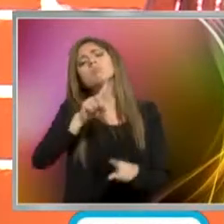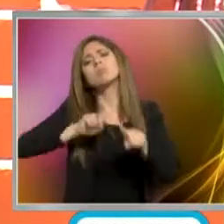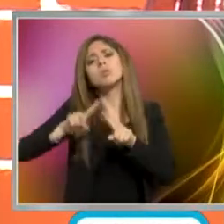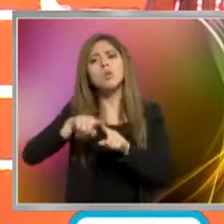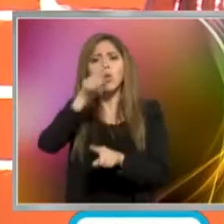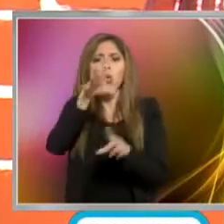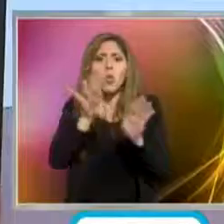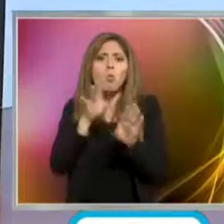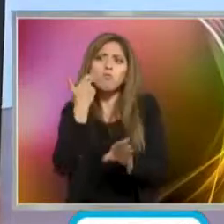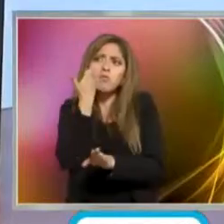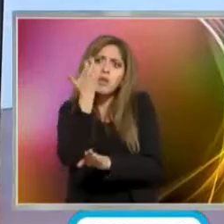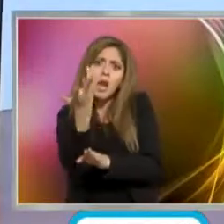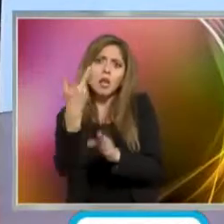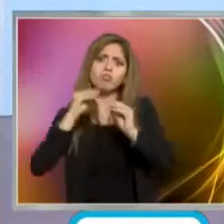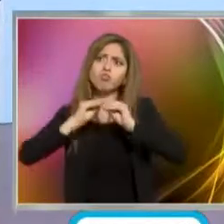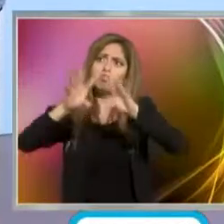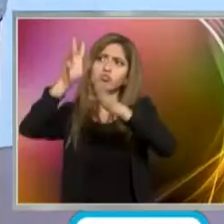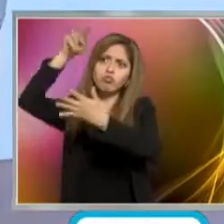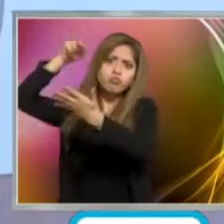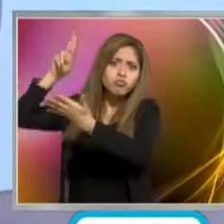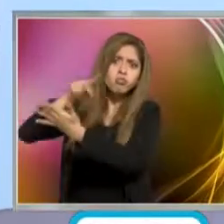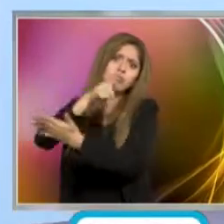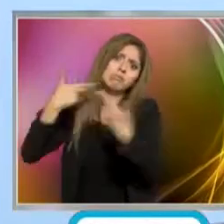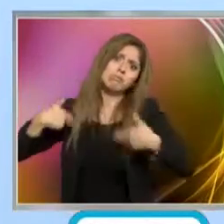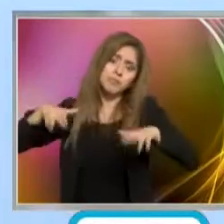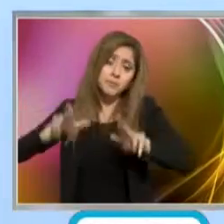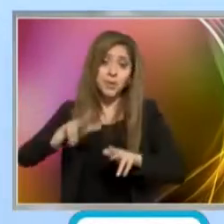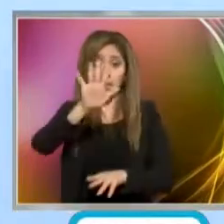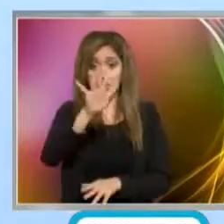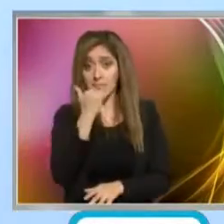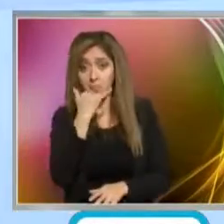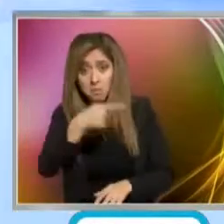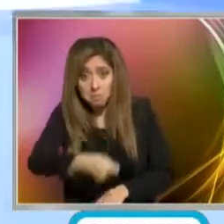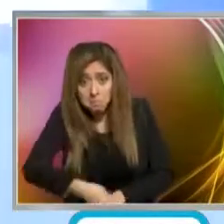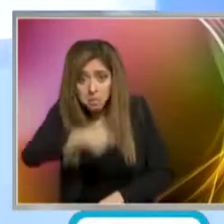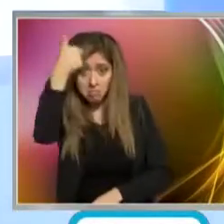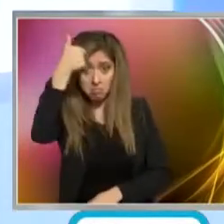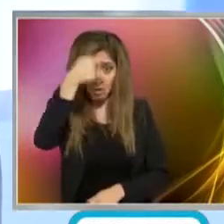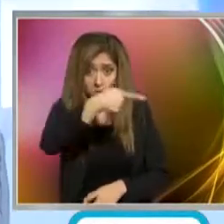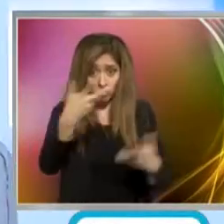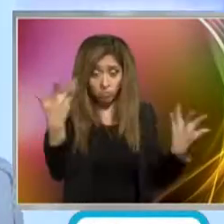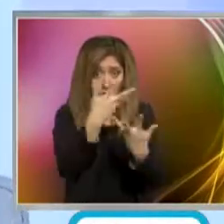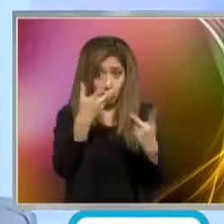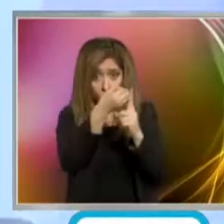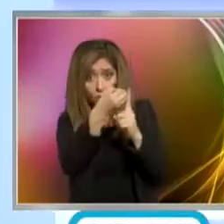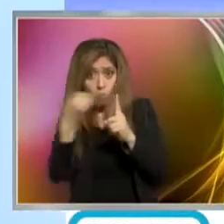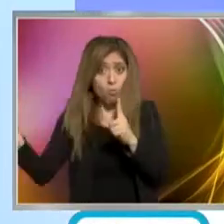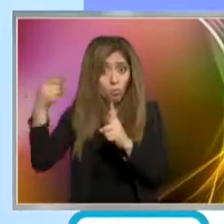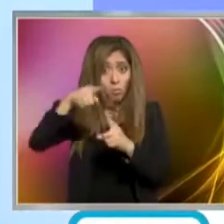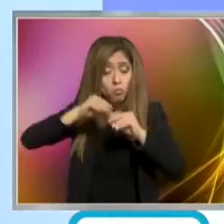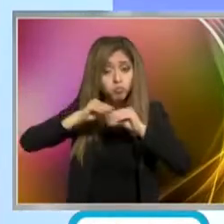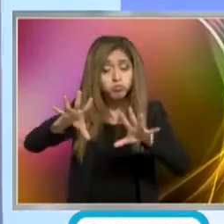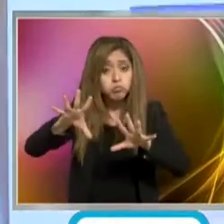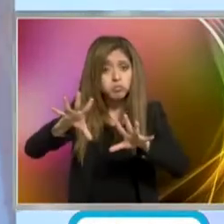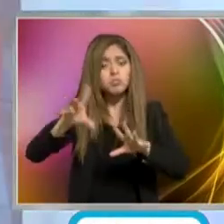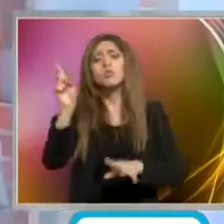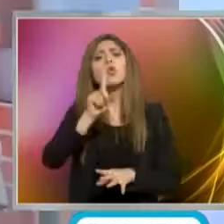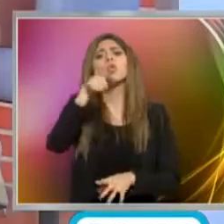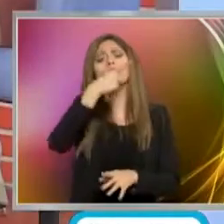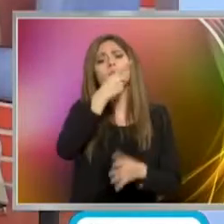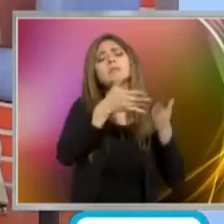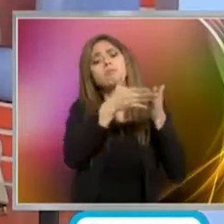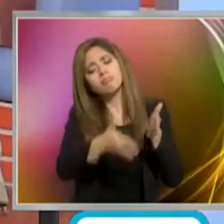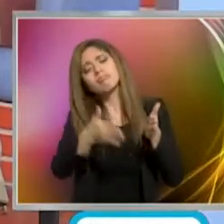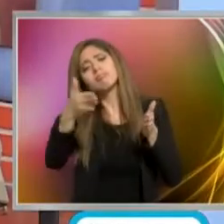de representarlos. Muy bien, y esta no es la primera exposición que tú organizas, me comentabas que cada cierto tiempo, sí. Pero sí es la